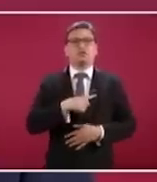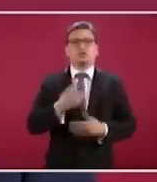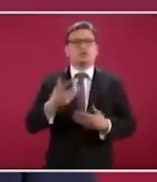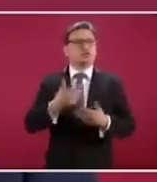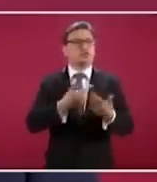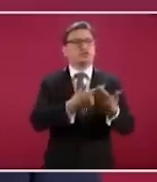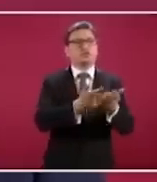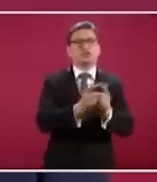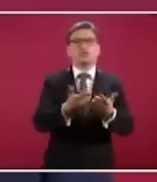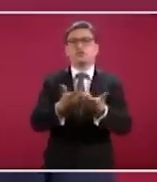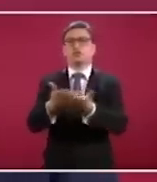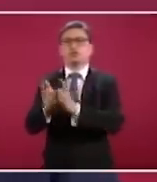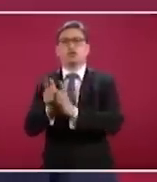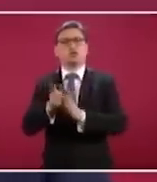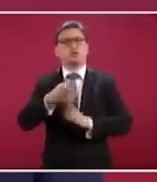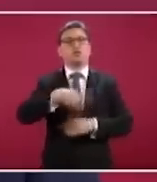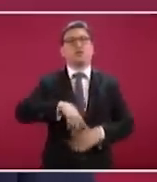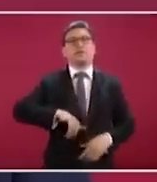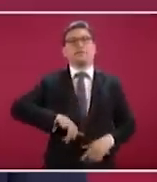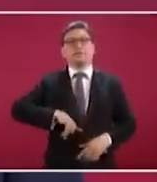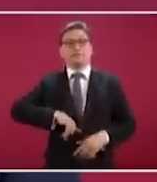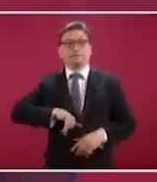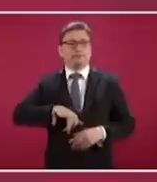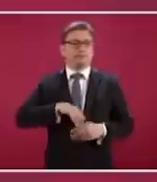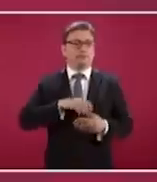con grupos de intereses creados,